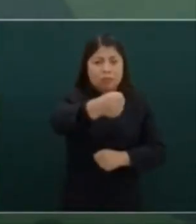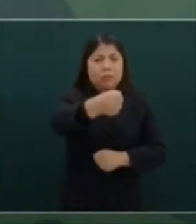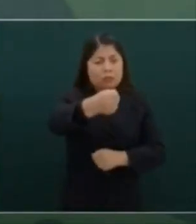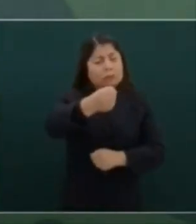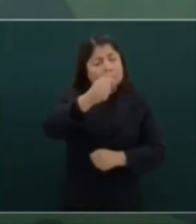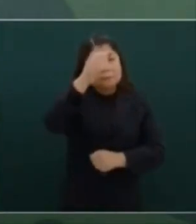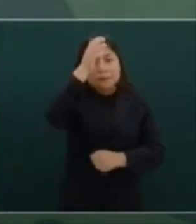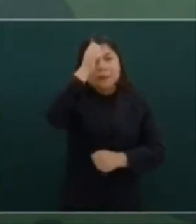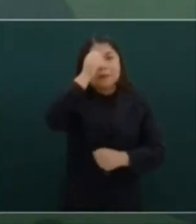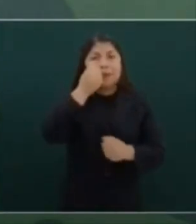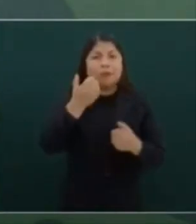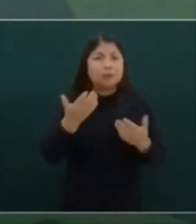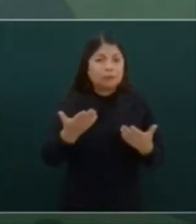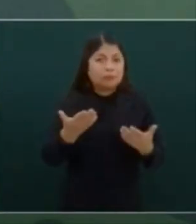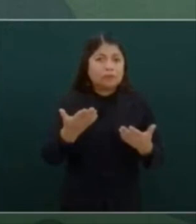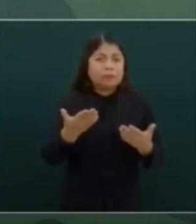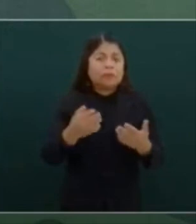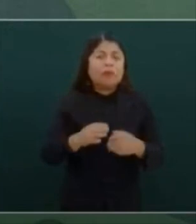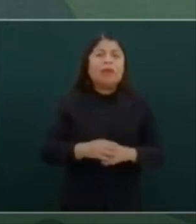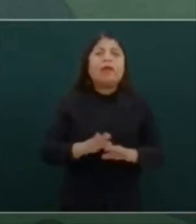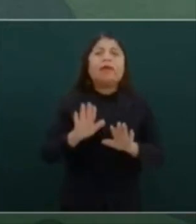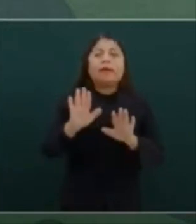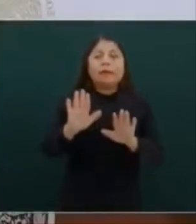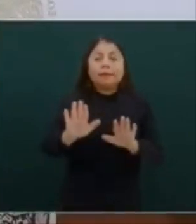tuvo que ver con un informe